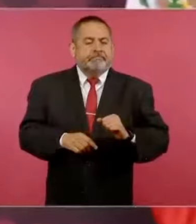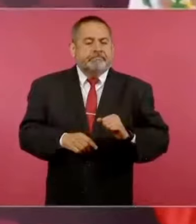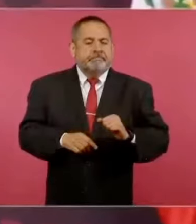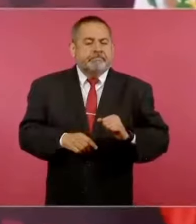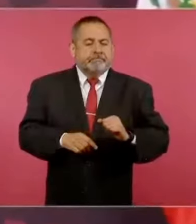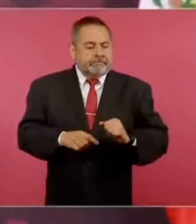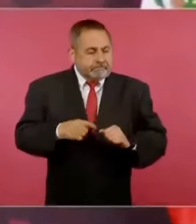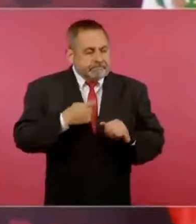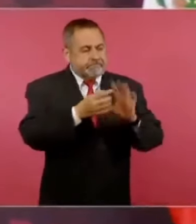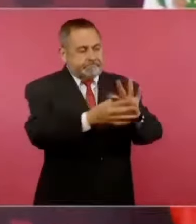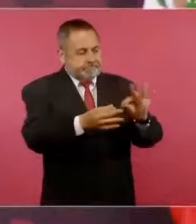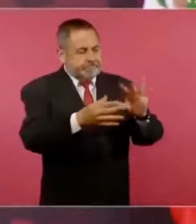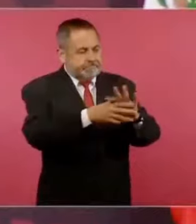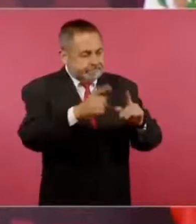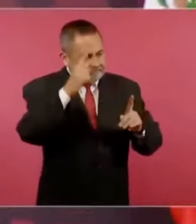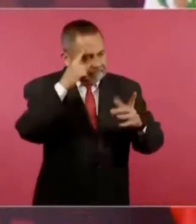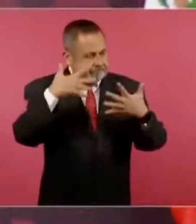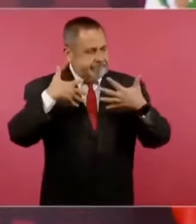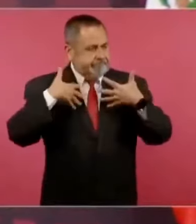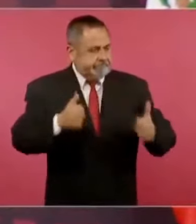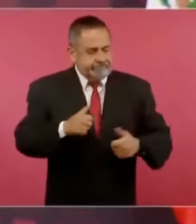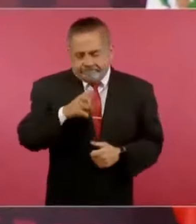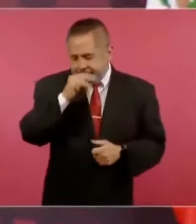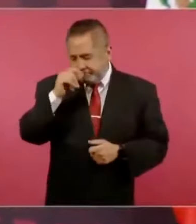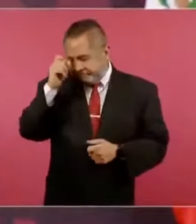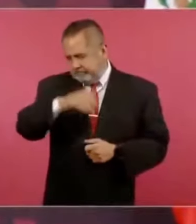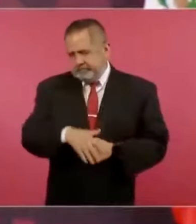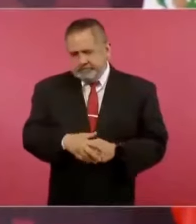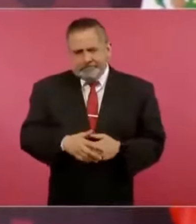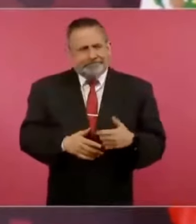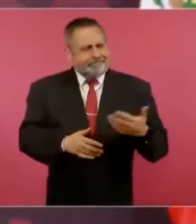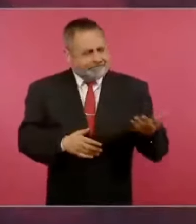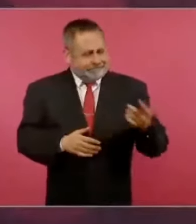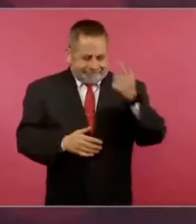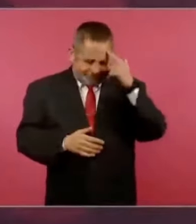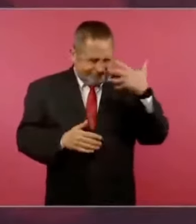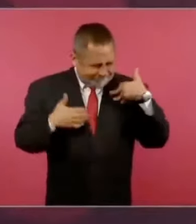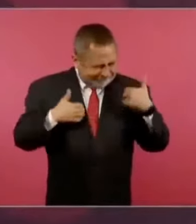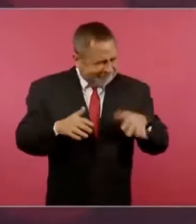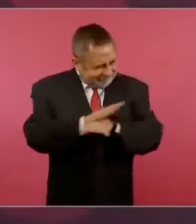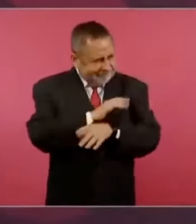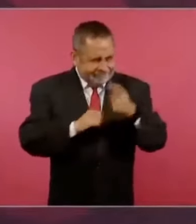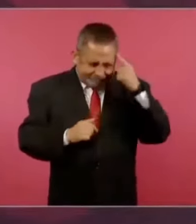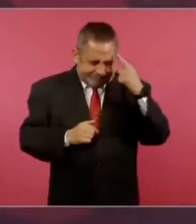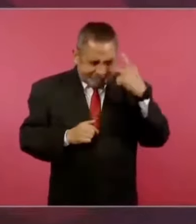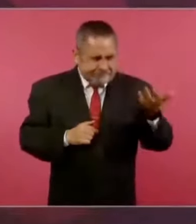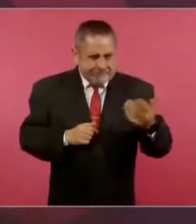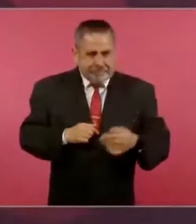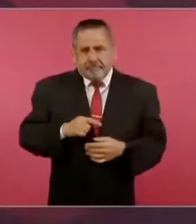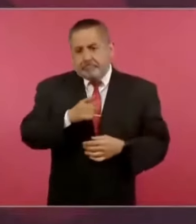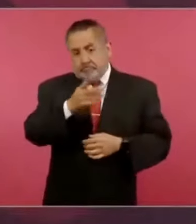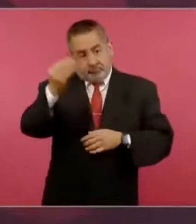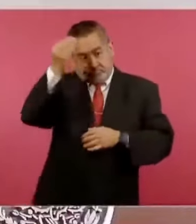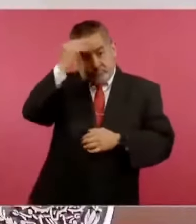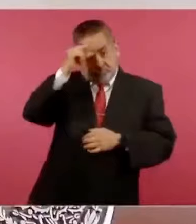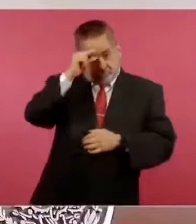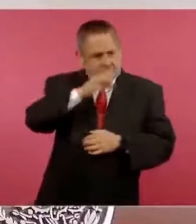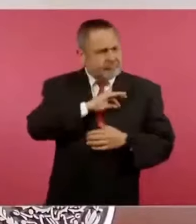hacer cambiar, aunque es de sabios cambiar de opinión, hay unos